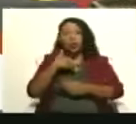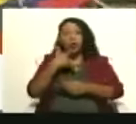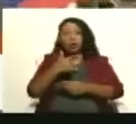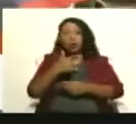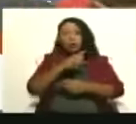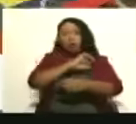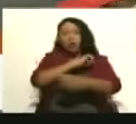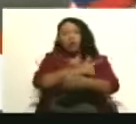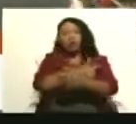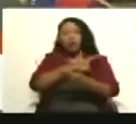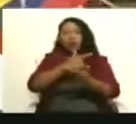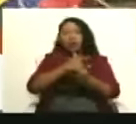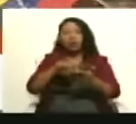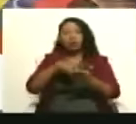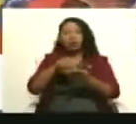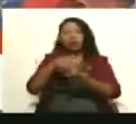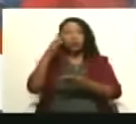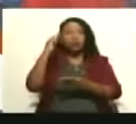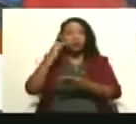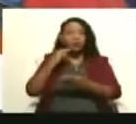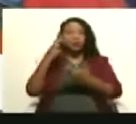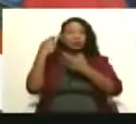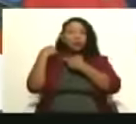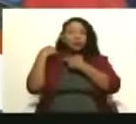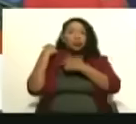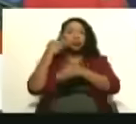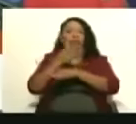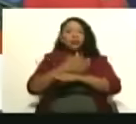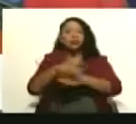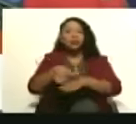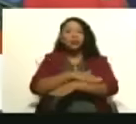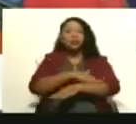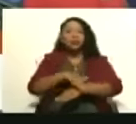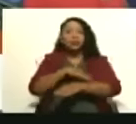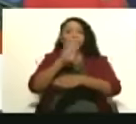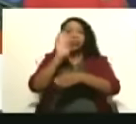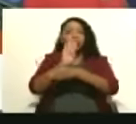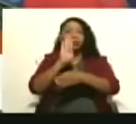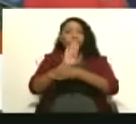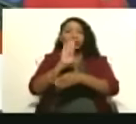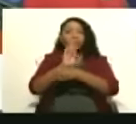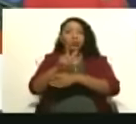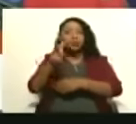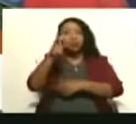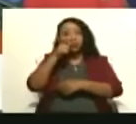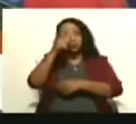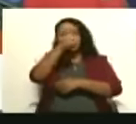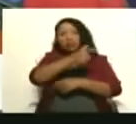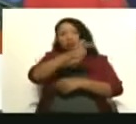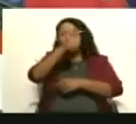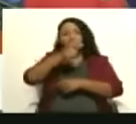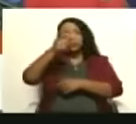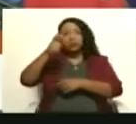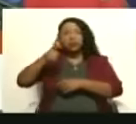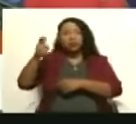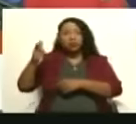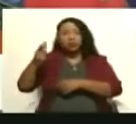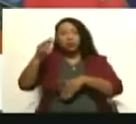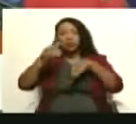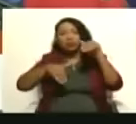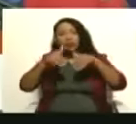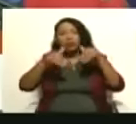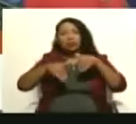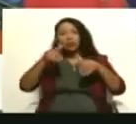Armada Nacional Bolivariana, cuando le corresponde salir a la calle a resguardar la seguridad ciudadana del elector,